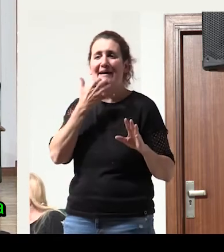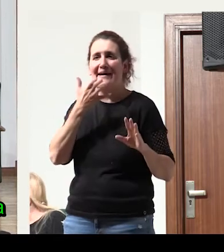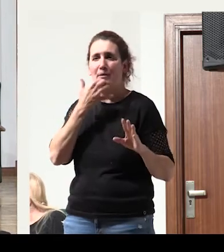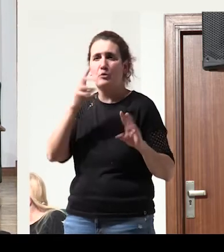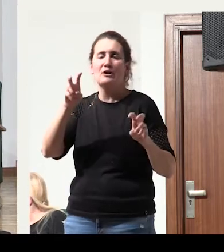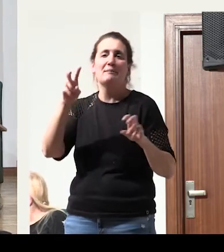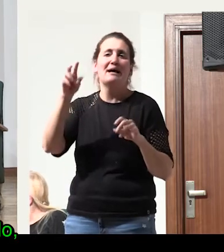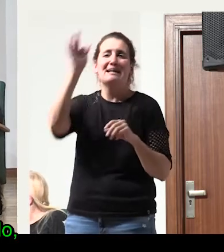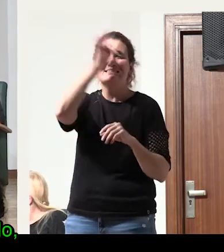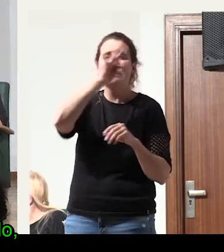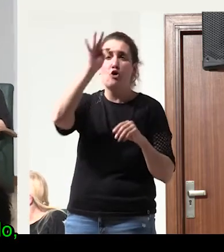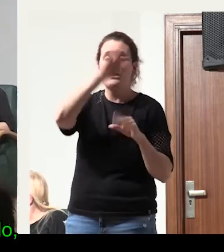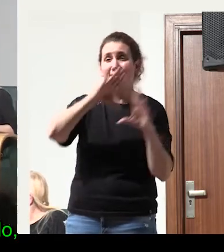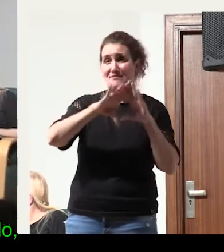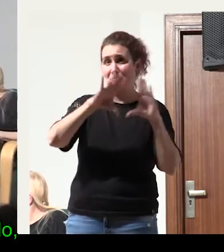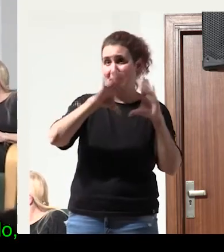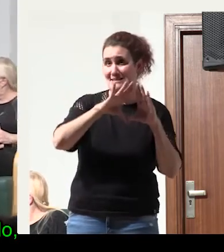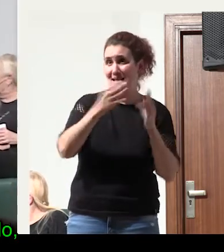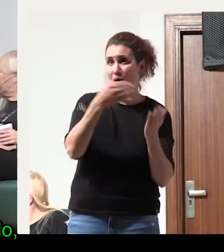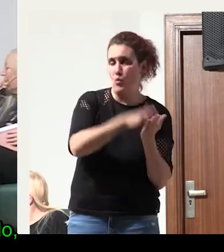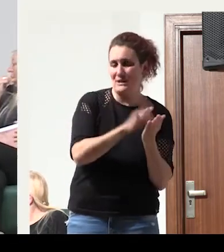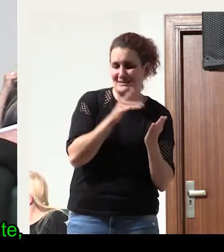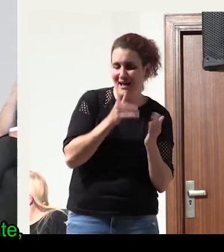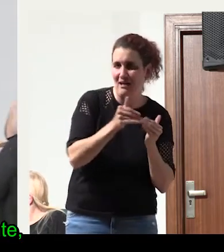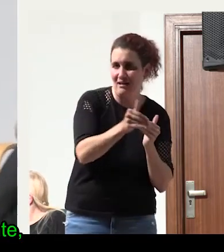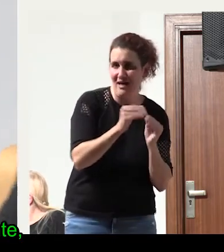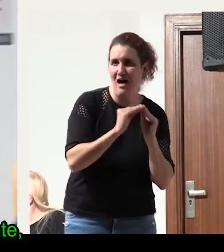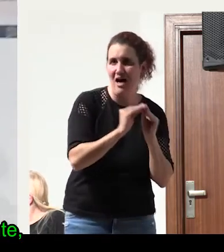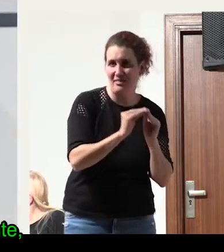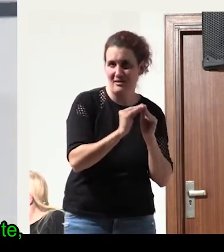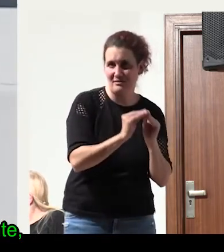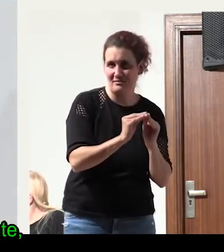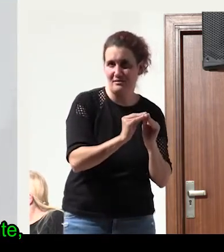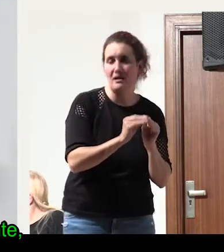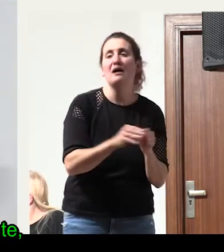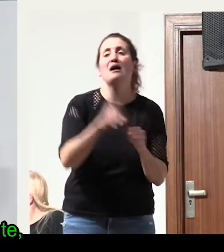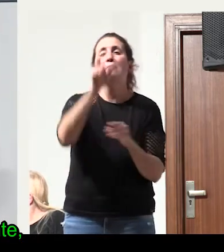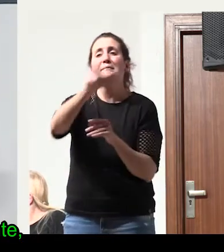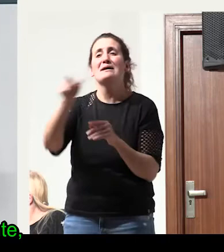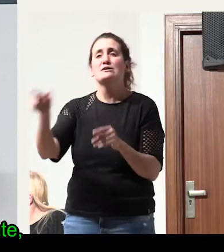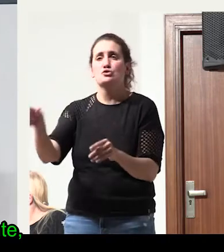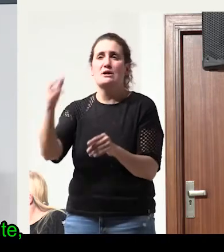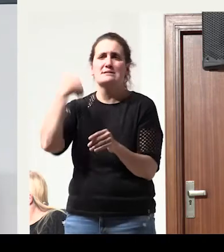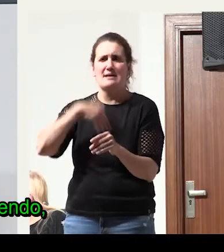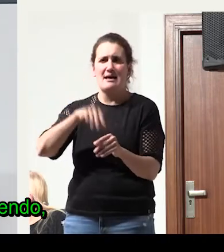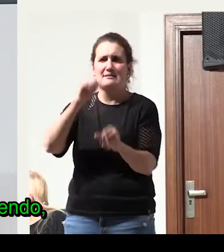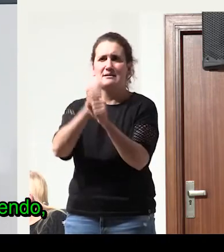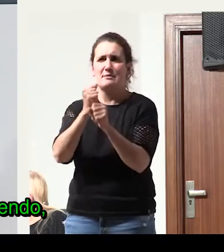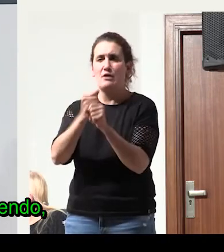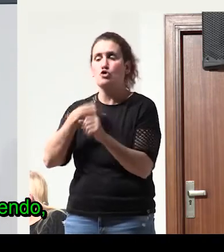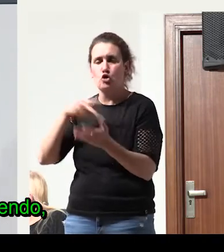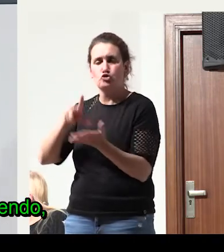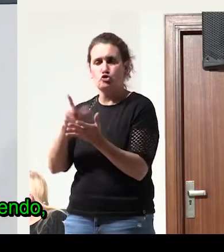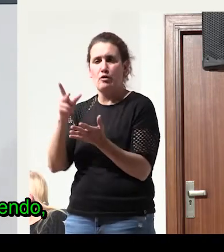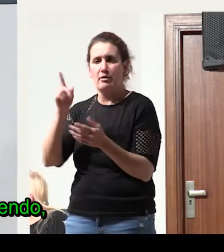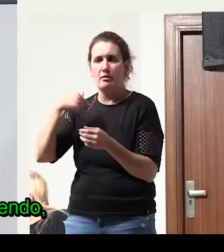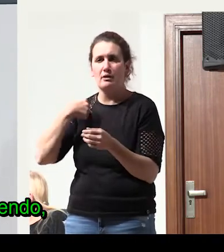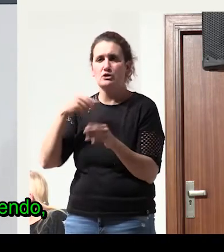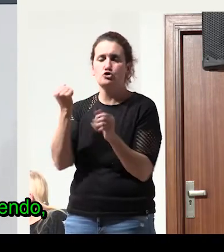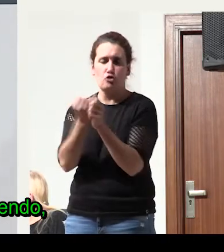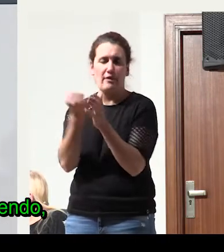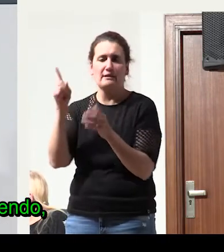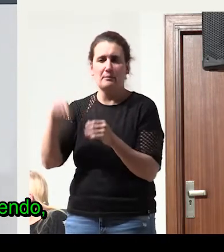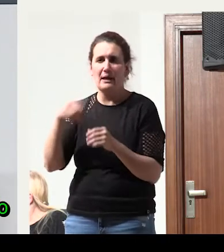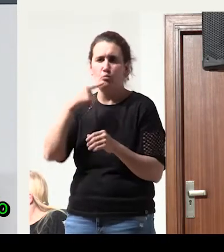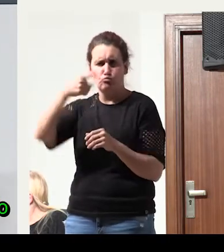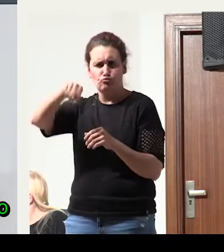está por hacer. La gente que estáis trabajando en yo soy también socia de Derecho a Morir Dignamente, estáis haciendo un trabajo estupendo, por